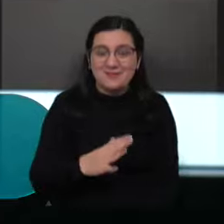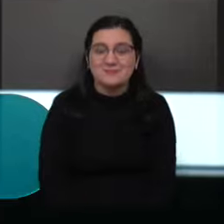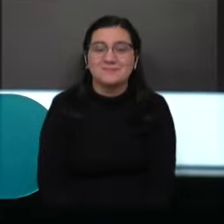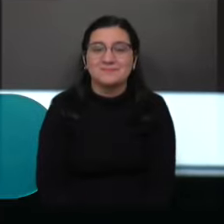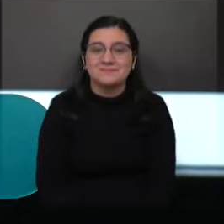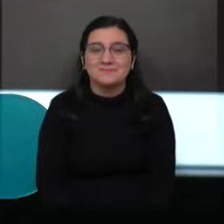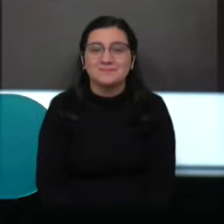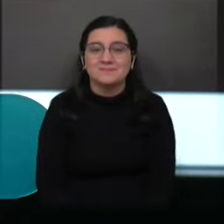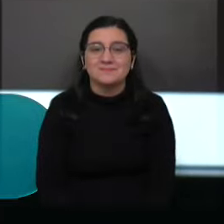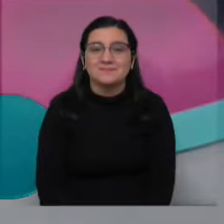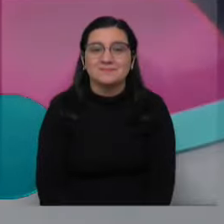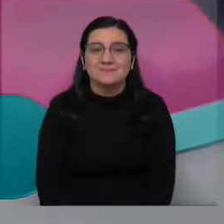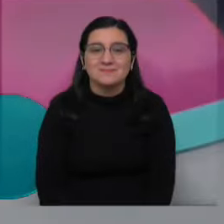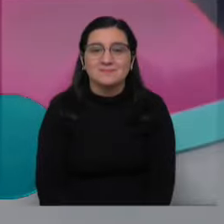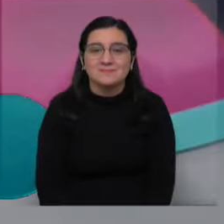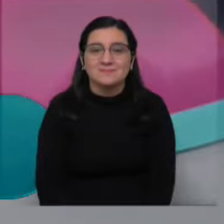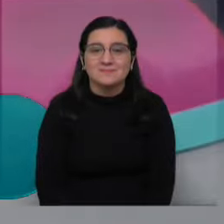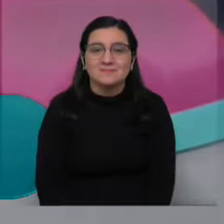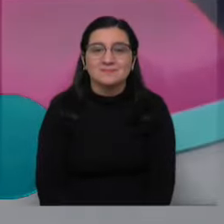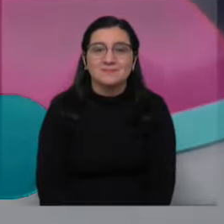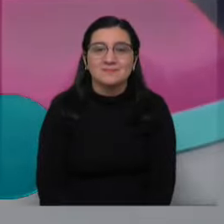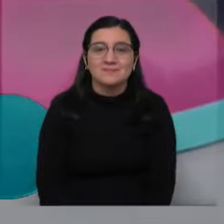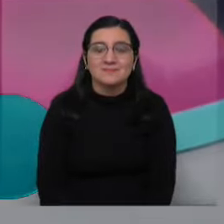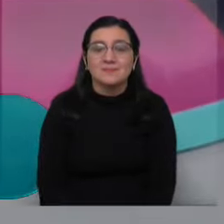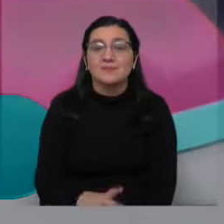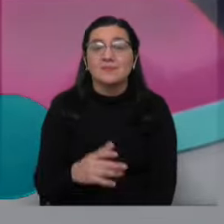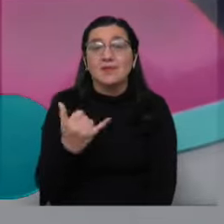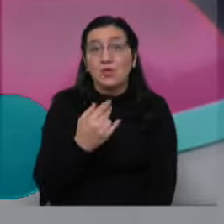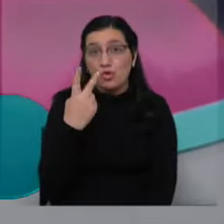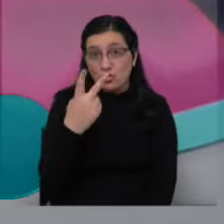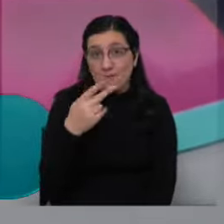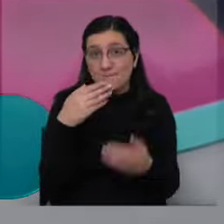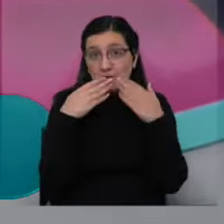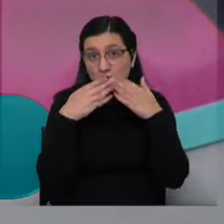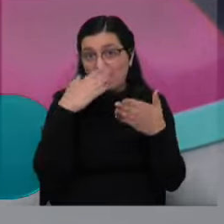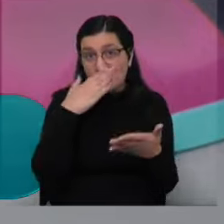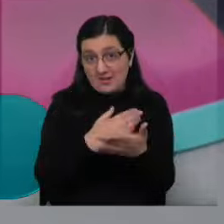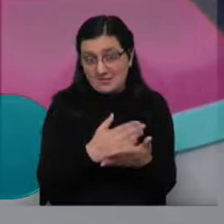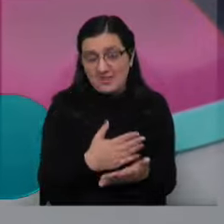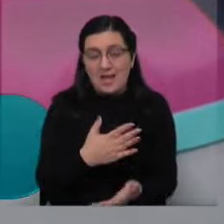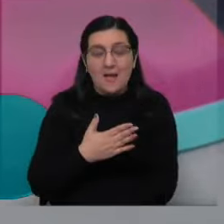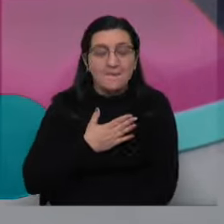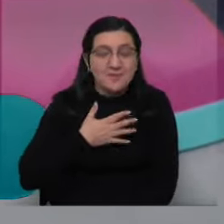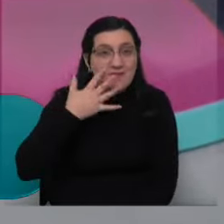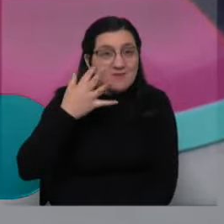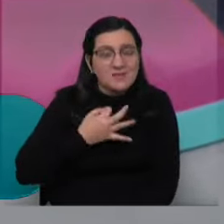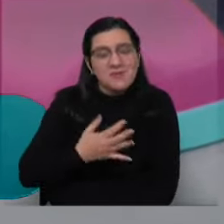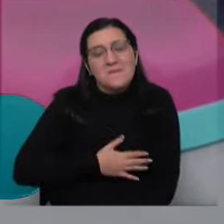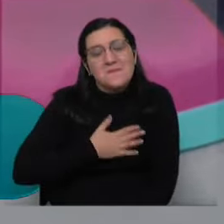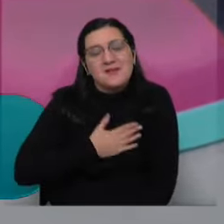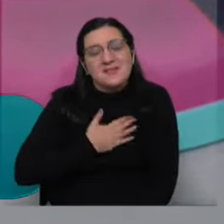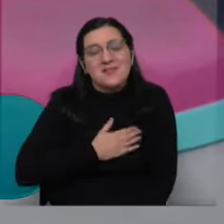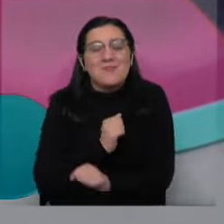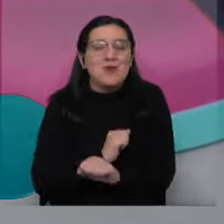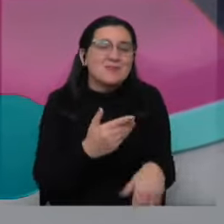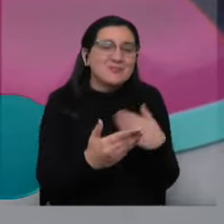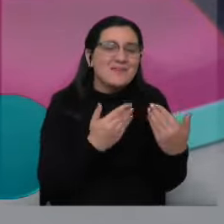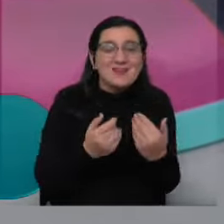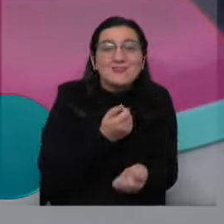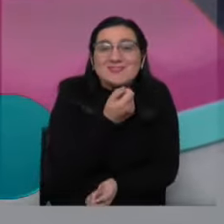el deb tengo dos este preguntas finales a mí De verdad este me da mucho placer que podamos hablar de eso y con